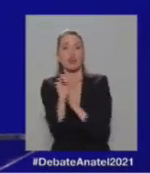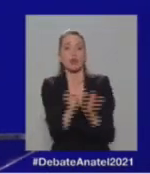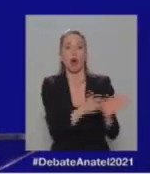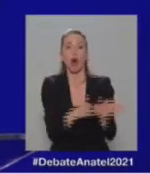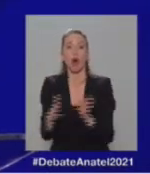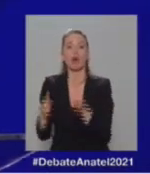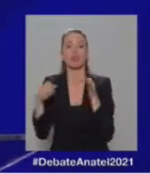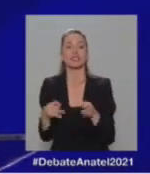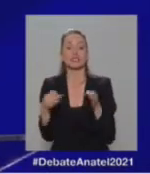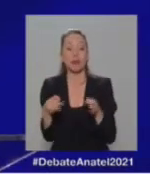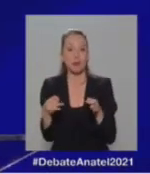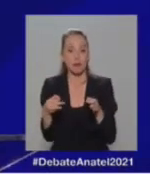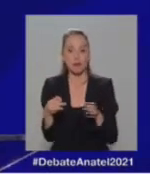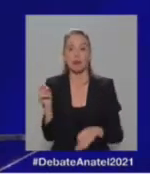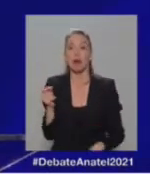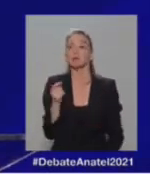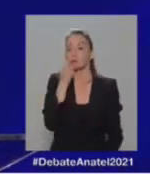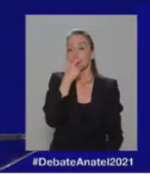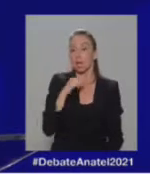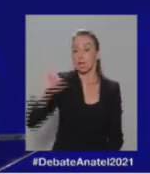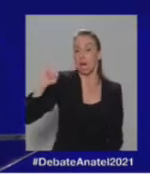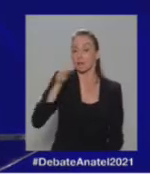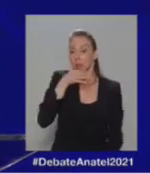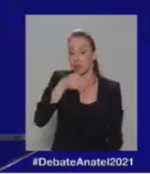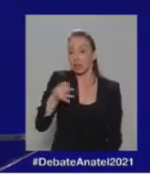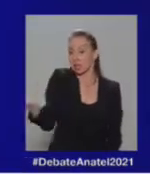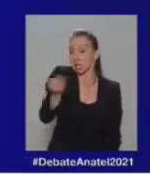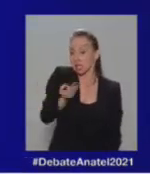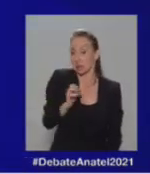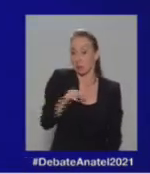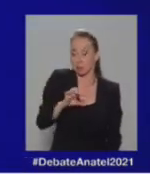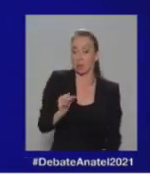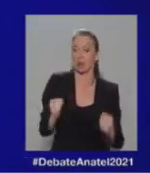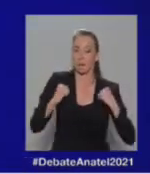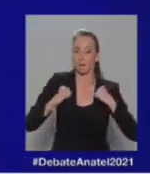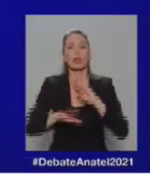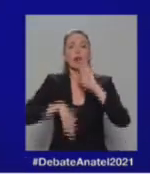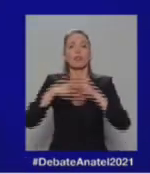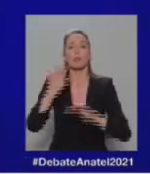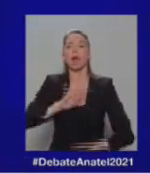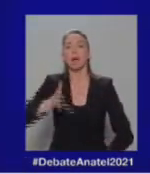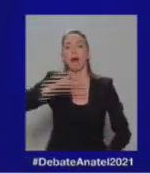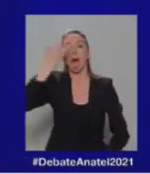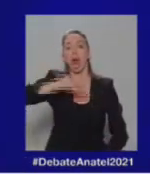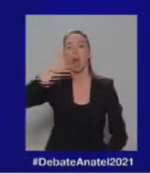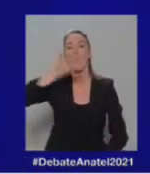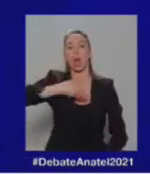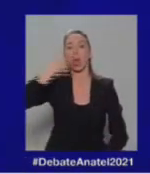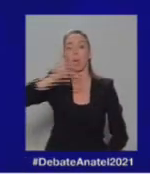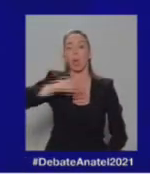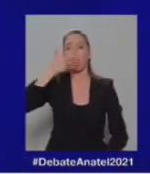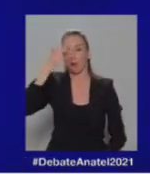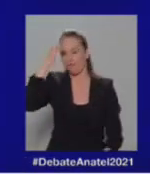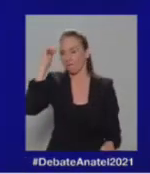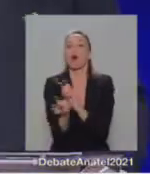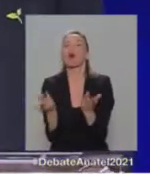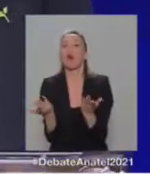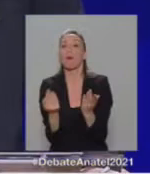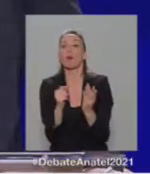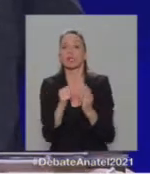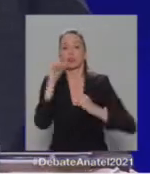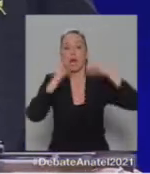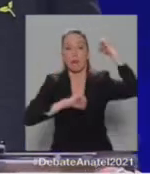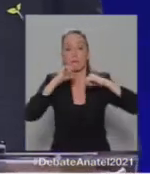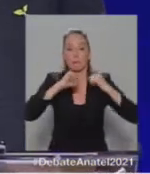otros, Chile perdió. Aparentemente Kast iba preparado para un formato y finalmente se encontró con otra realidad, y allí